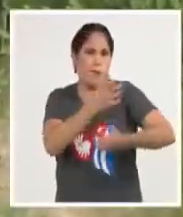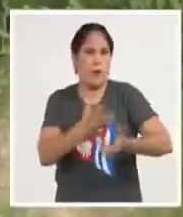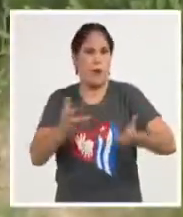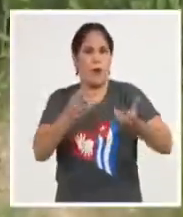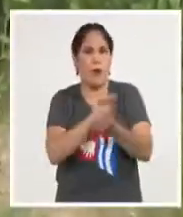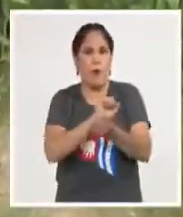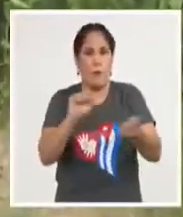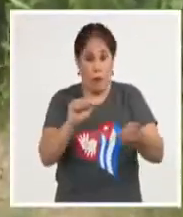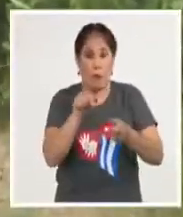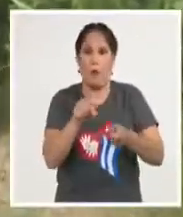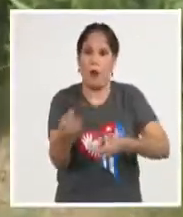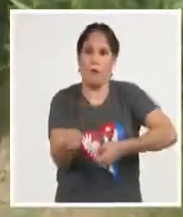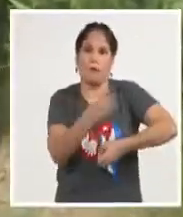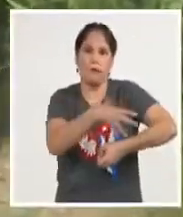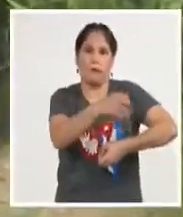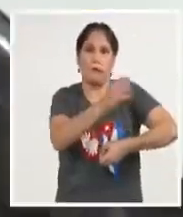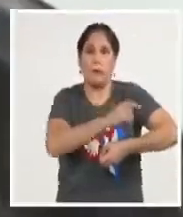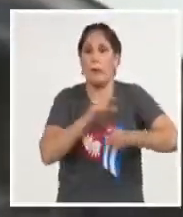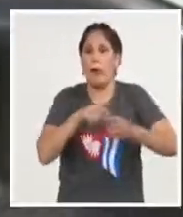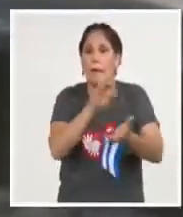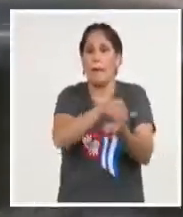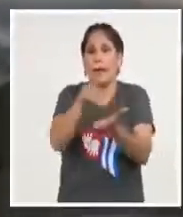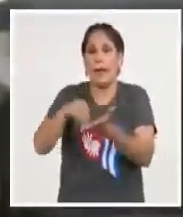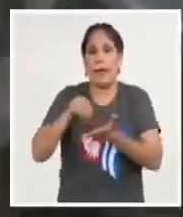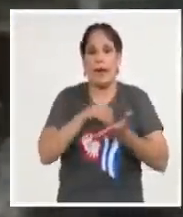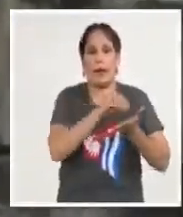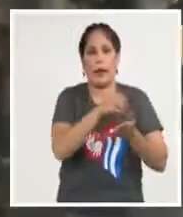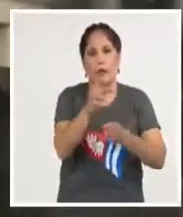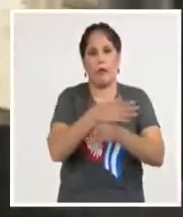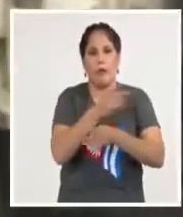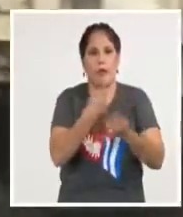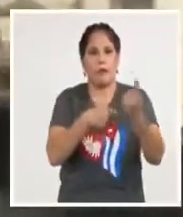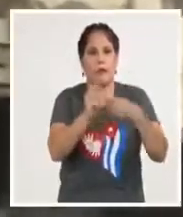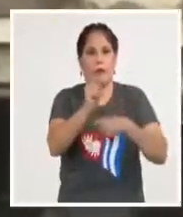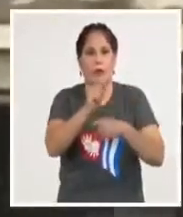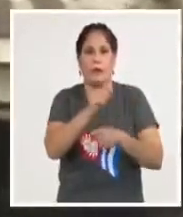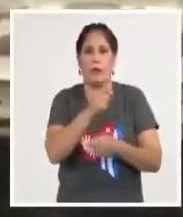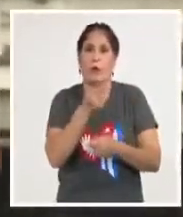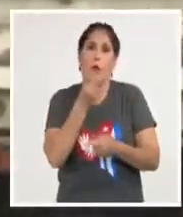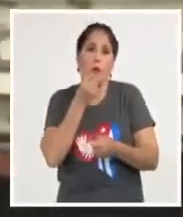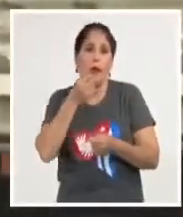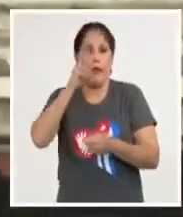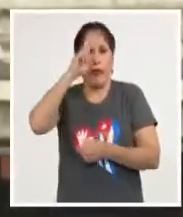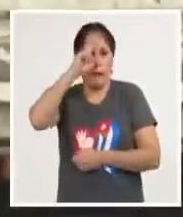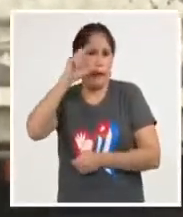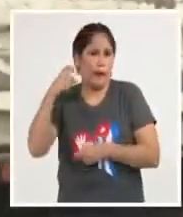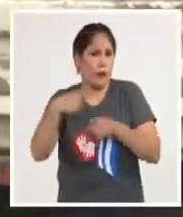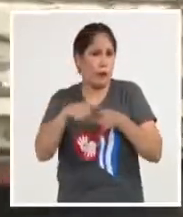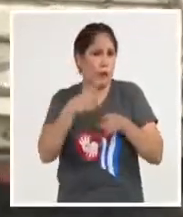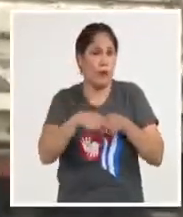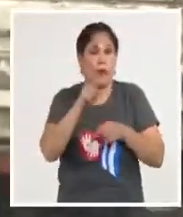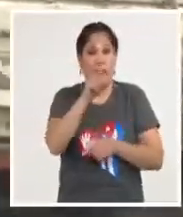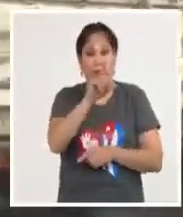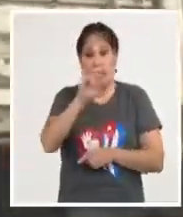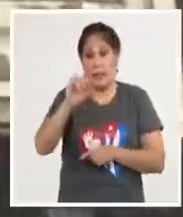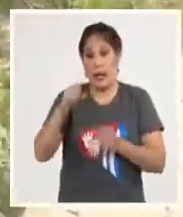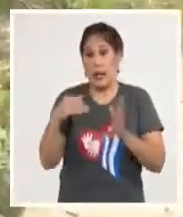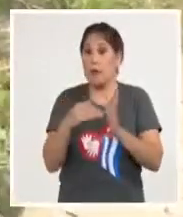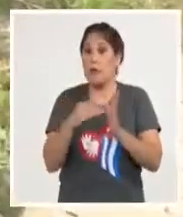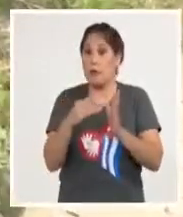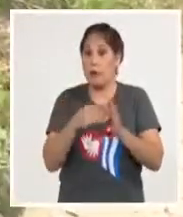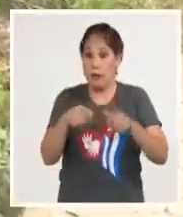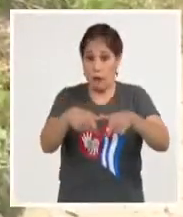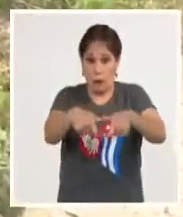compactas de frutabomba con destino a mercados, placitas e instituciones sociales. Esto tiene cerca de 16.000 plantas. Esperamos